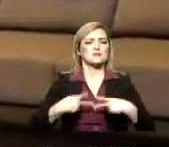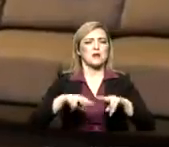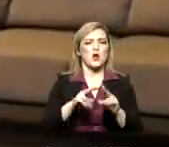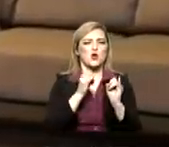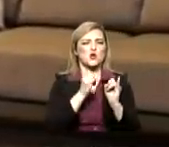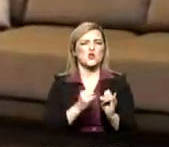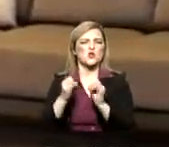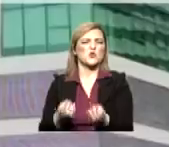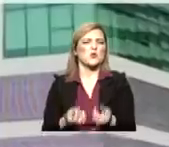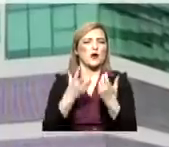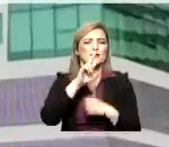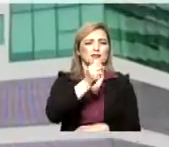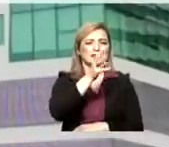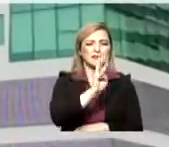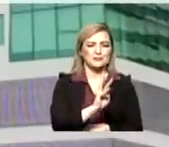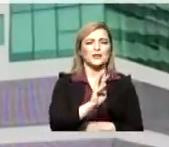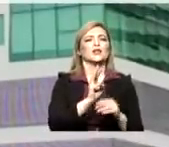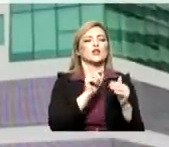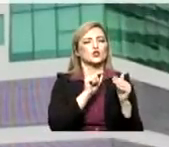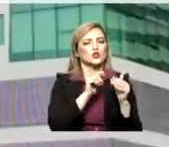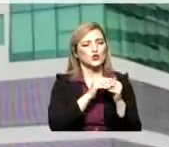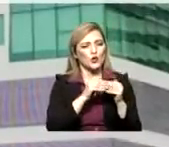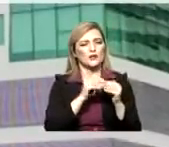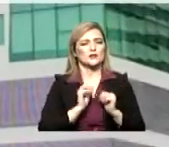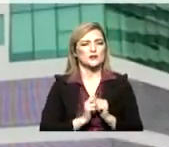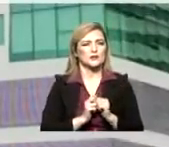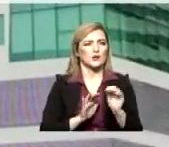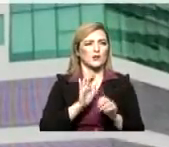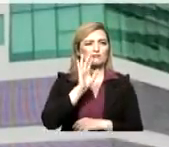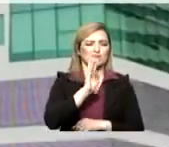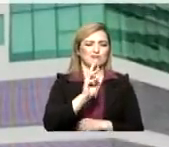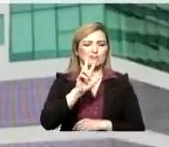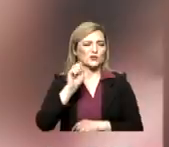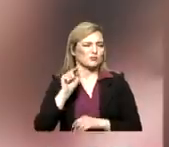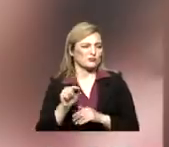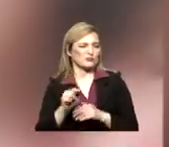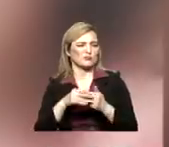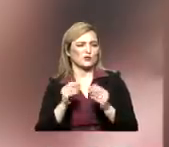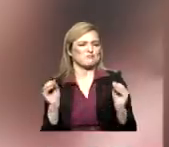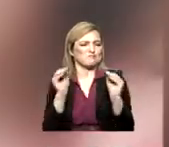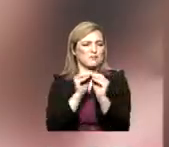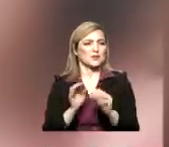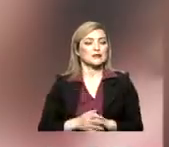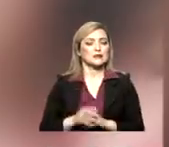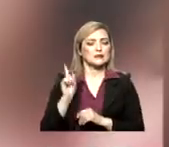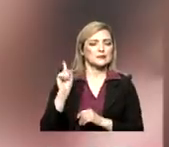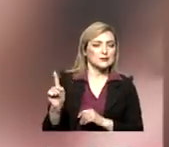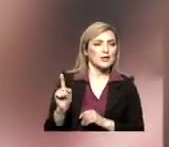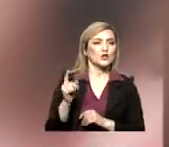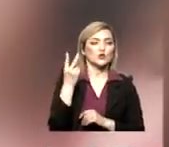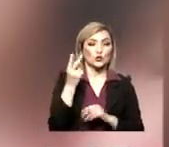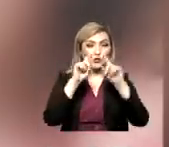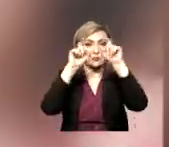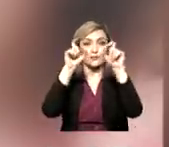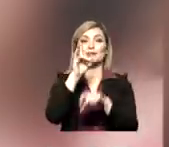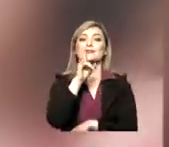en $316,000. Es decir, $500,000 más. Daniel Salcedo además tiene dos